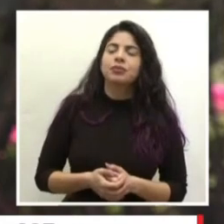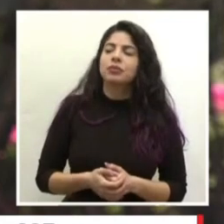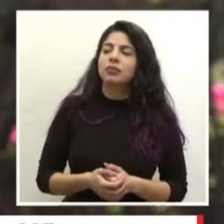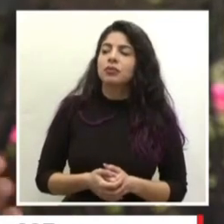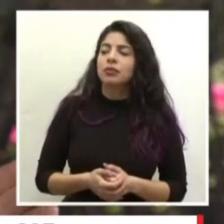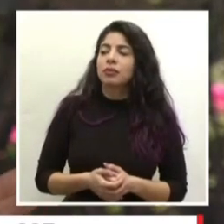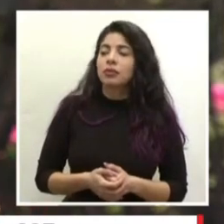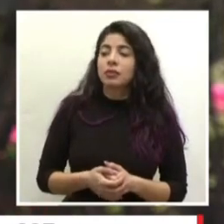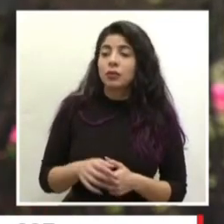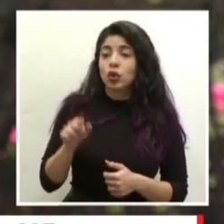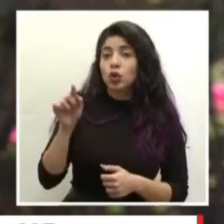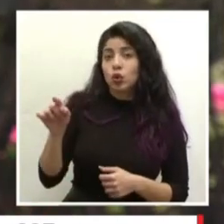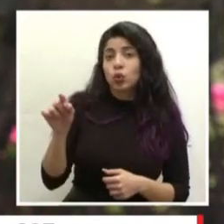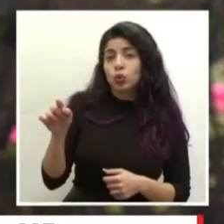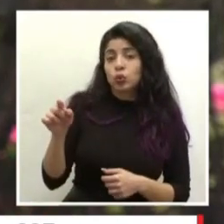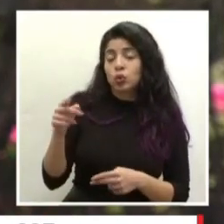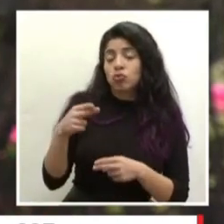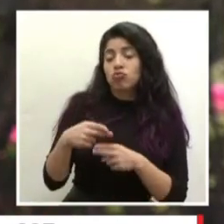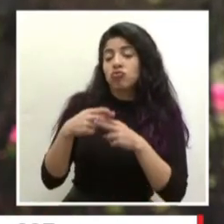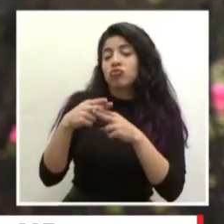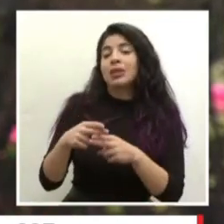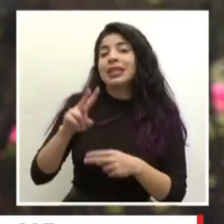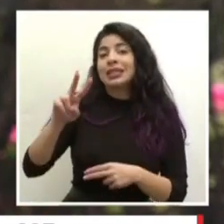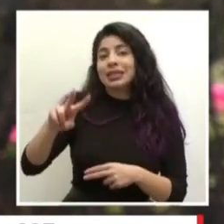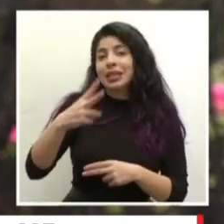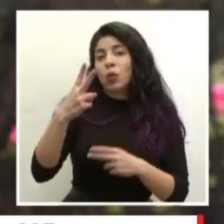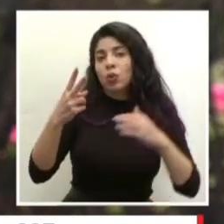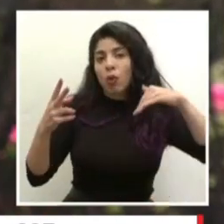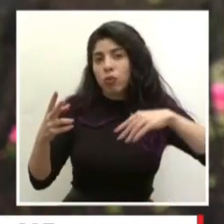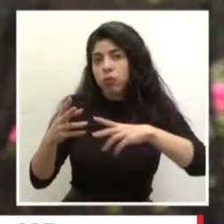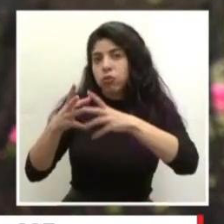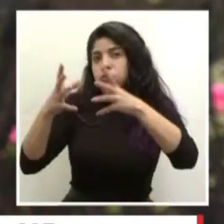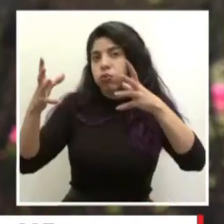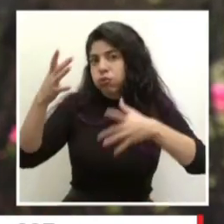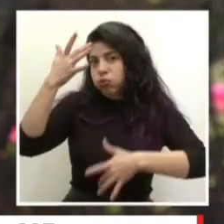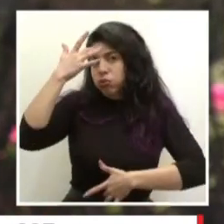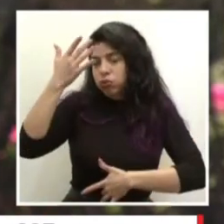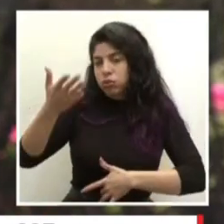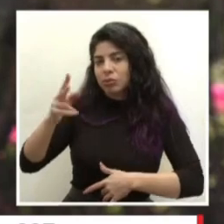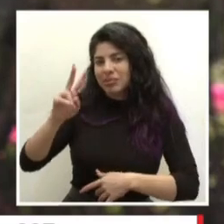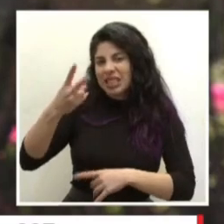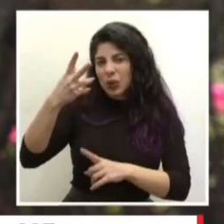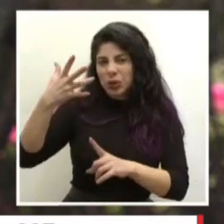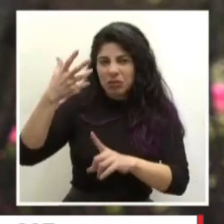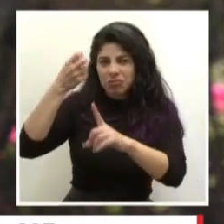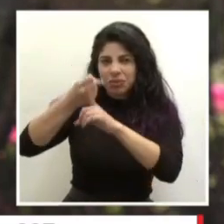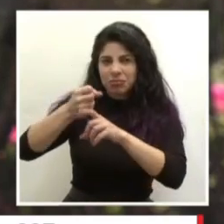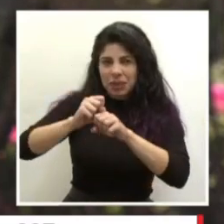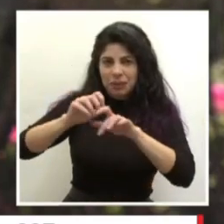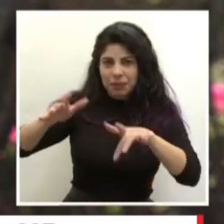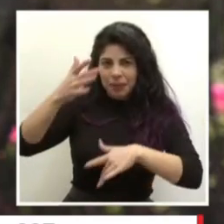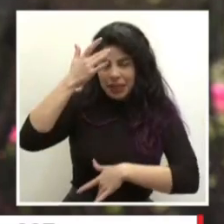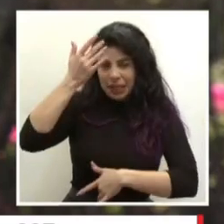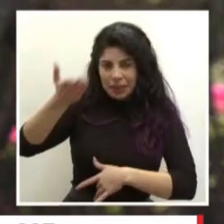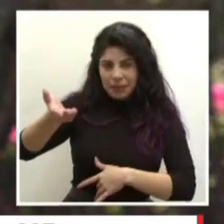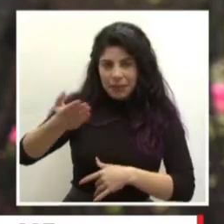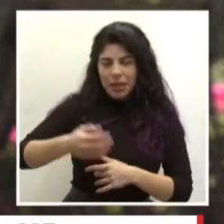en medio de lo que usted ha calificado como la segunda ola pandémica, el segundo golpe de esta pandemia.